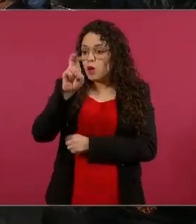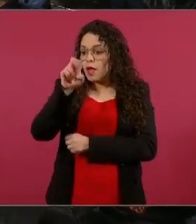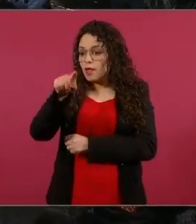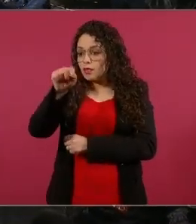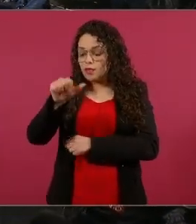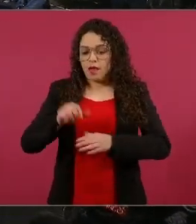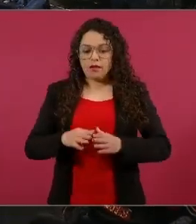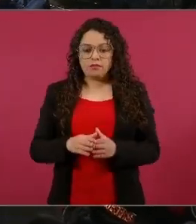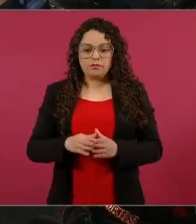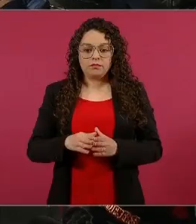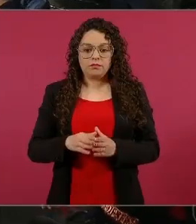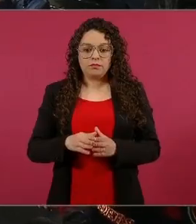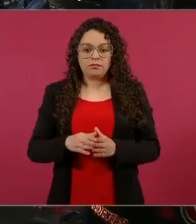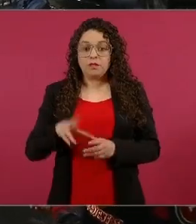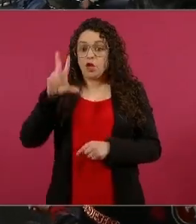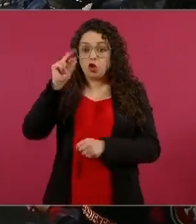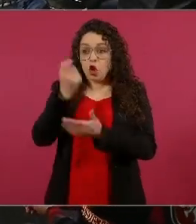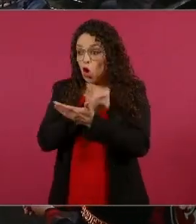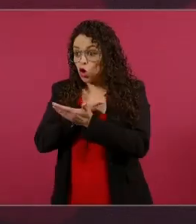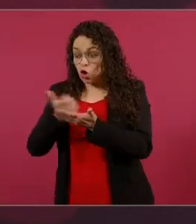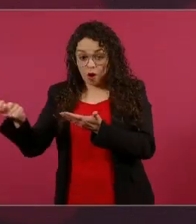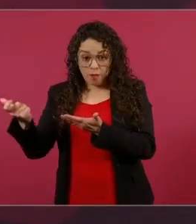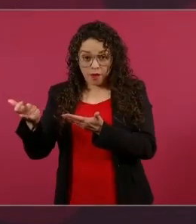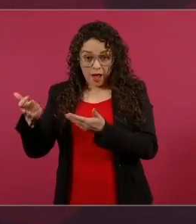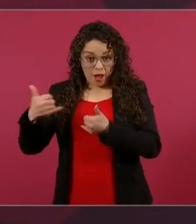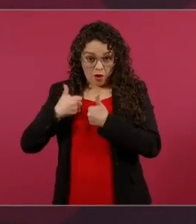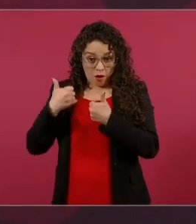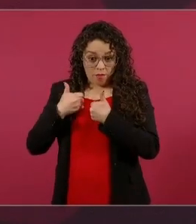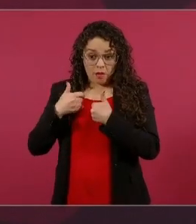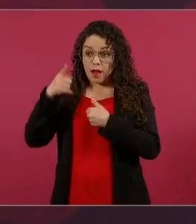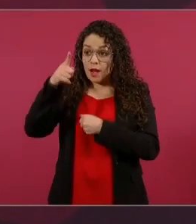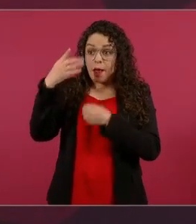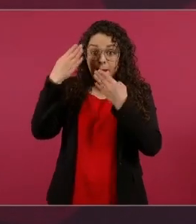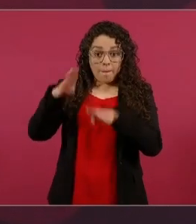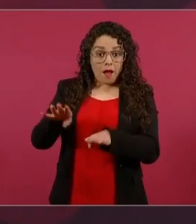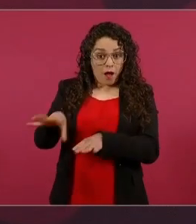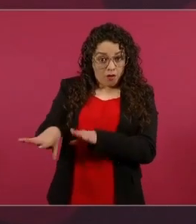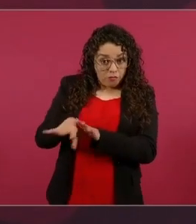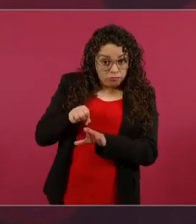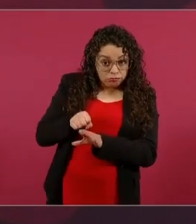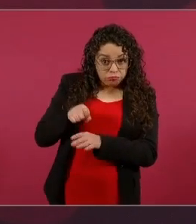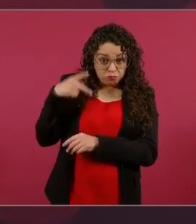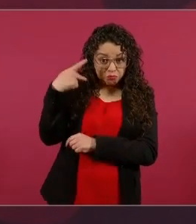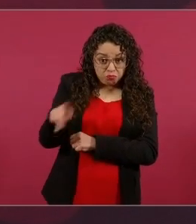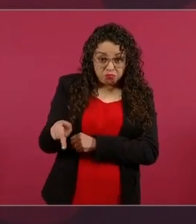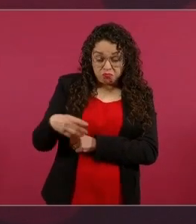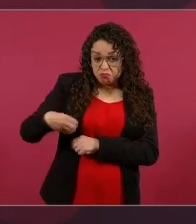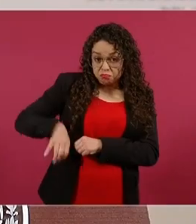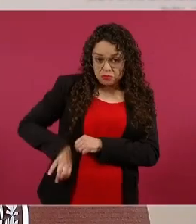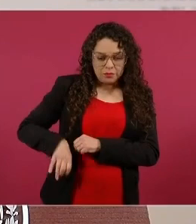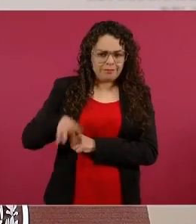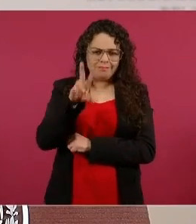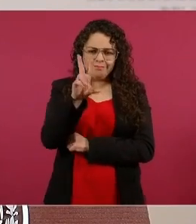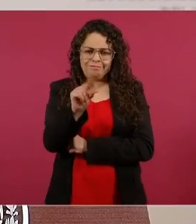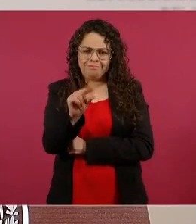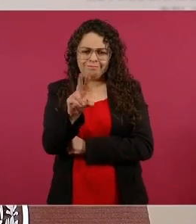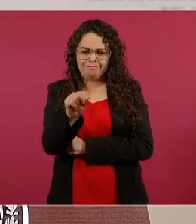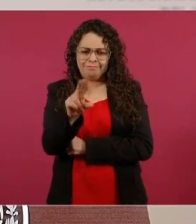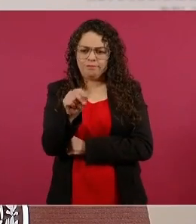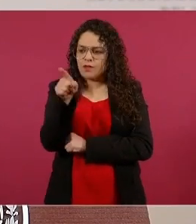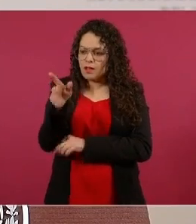lo queda el banco no está en la cuenta bancaria y recordemos también que la ley asegura a todos los